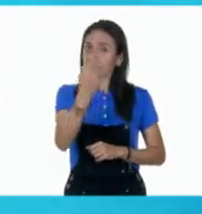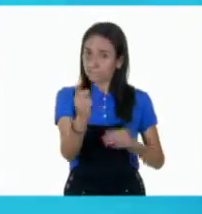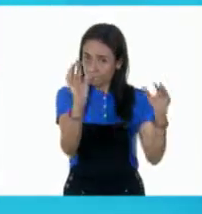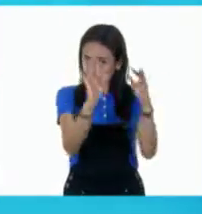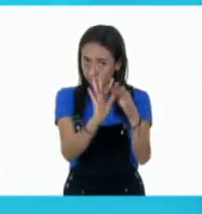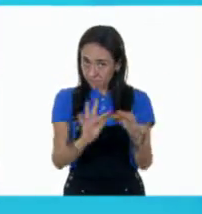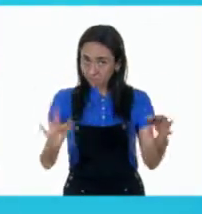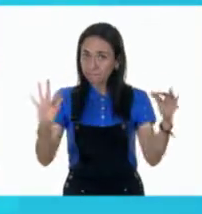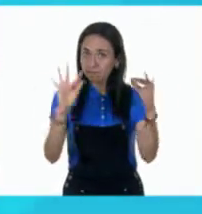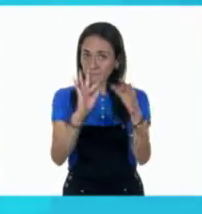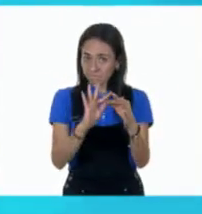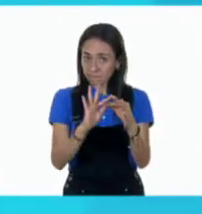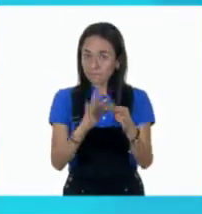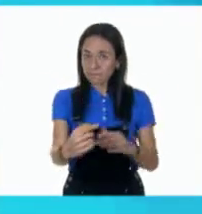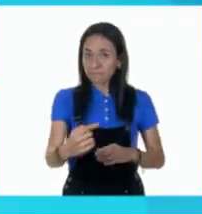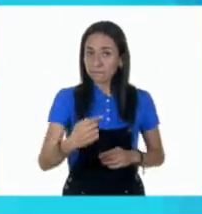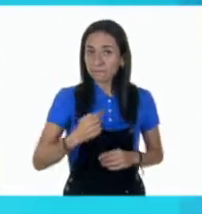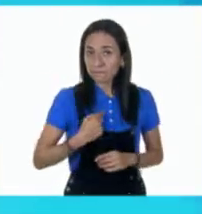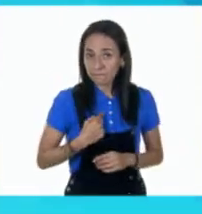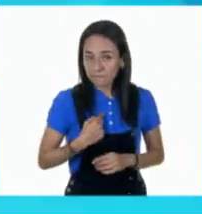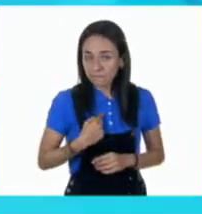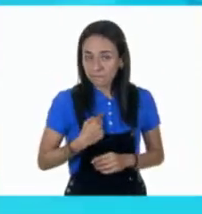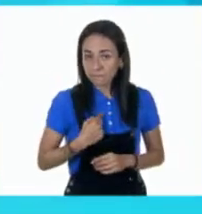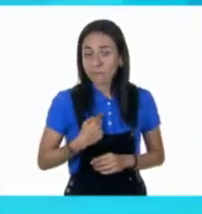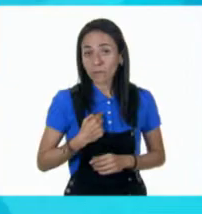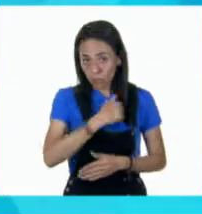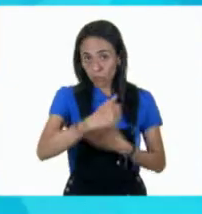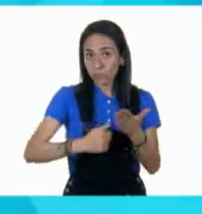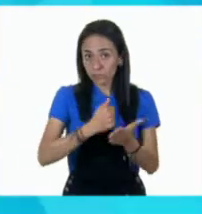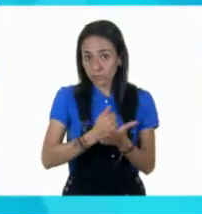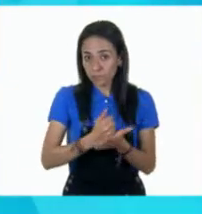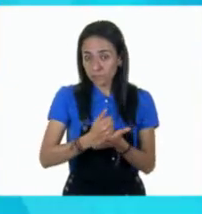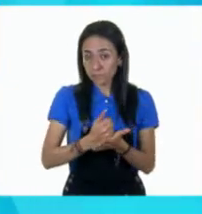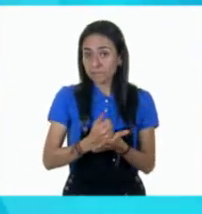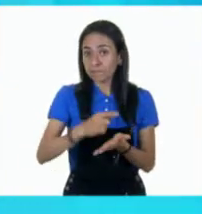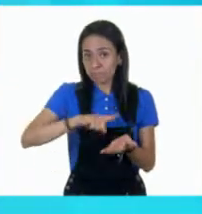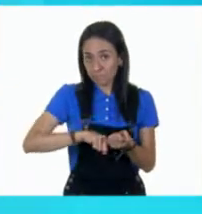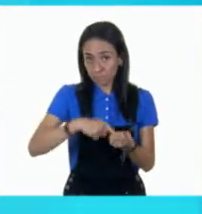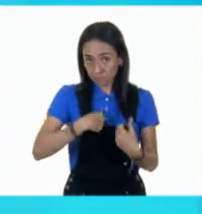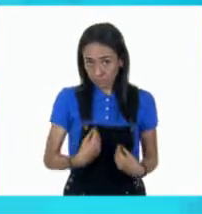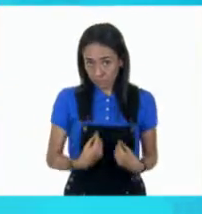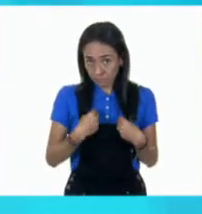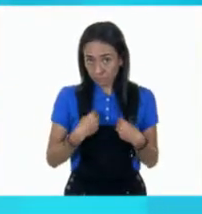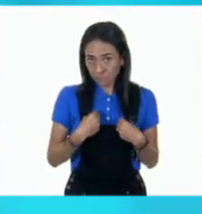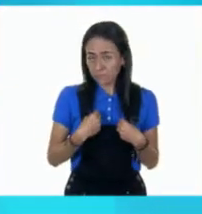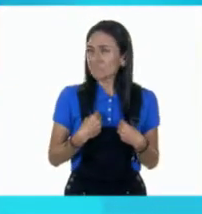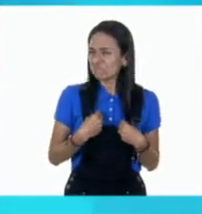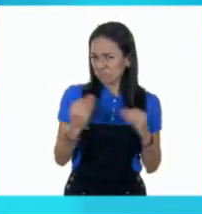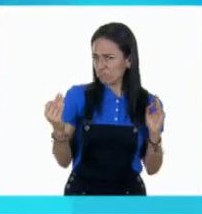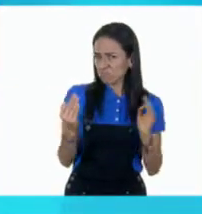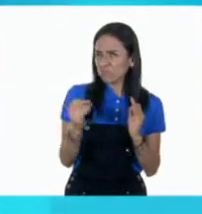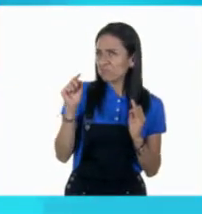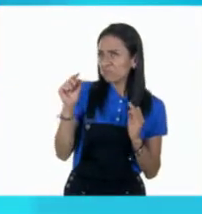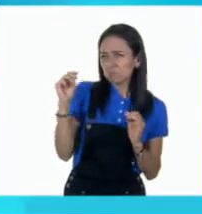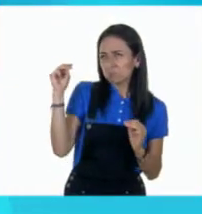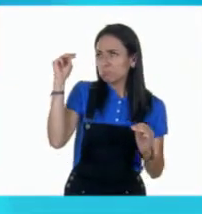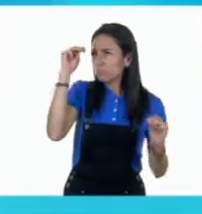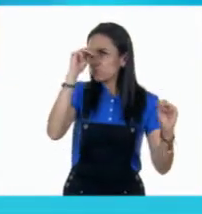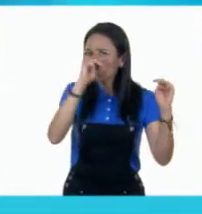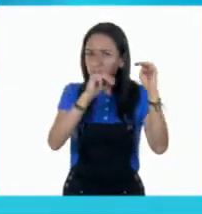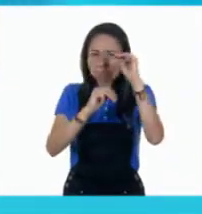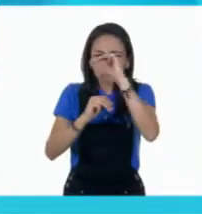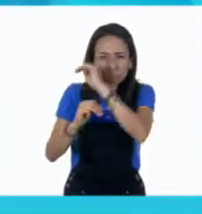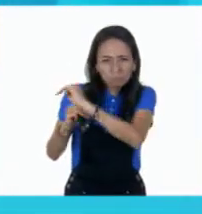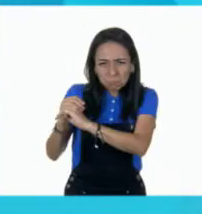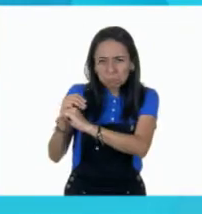yo, en la ciudad donde yo vivo, está junto a un cerro, donde me gusta ir a